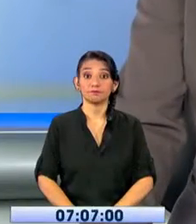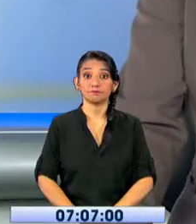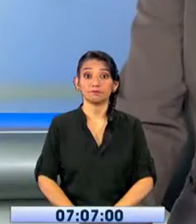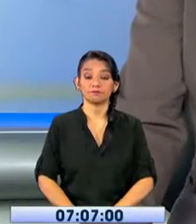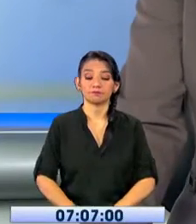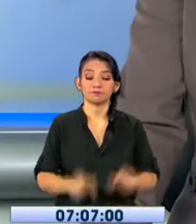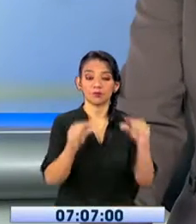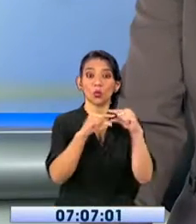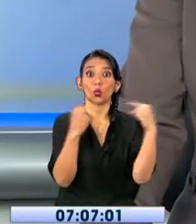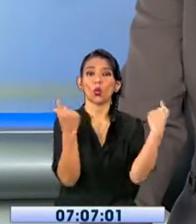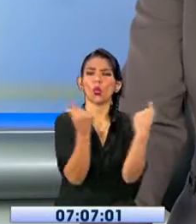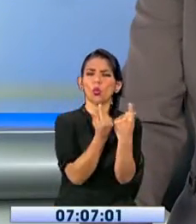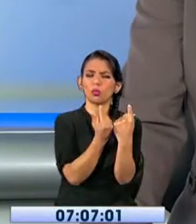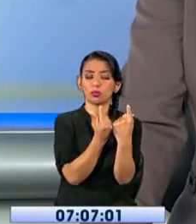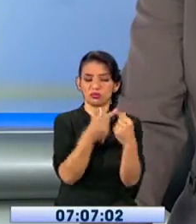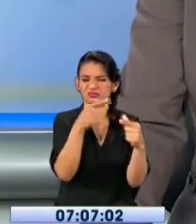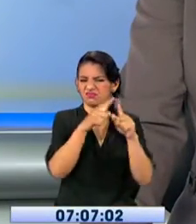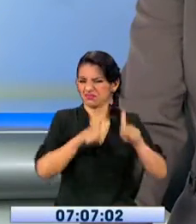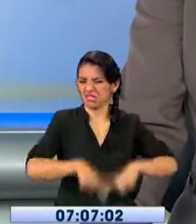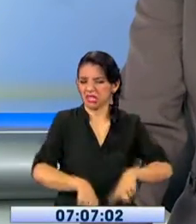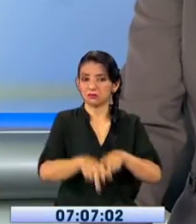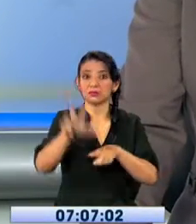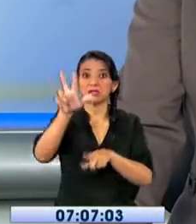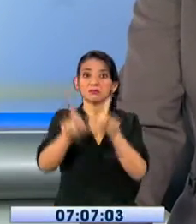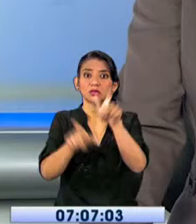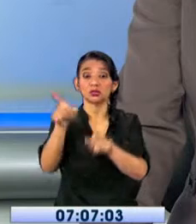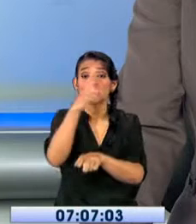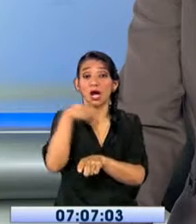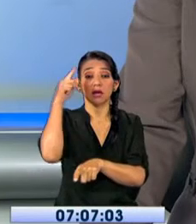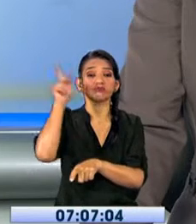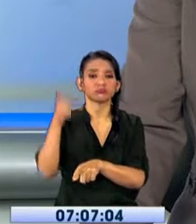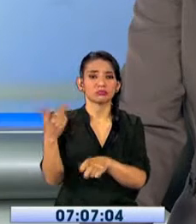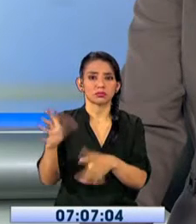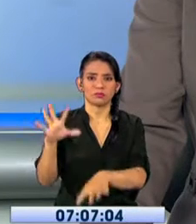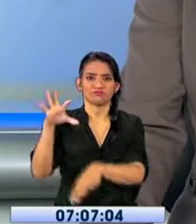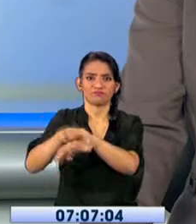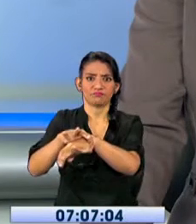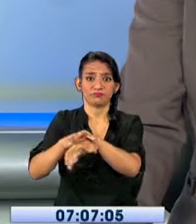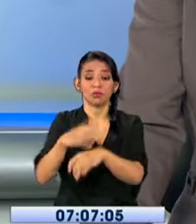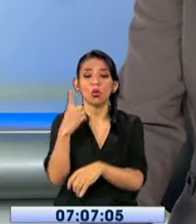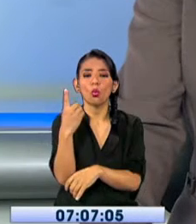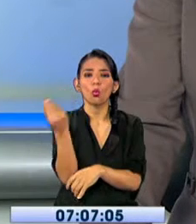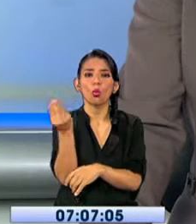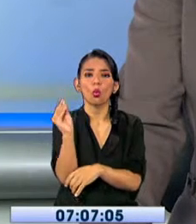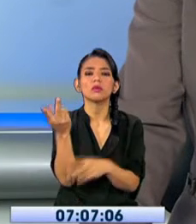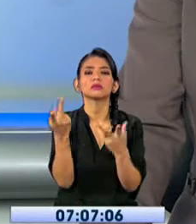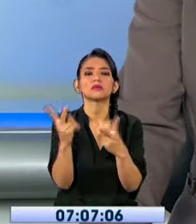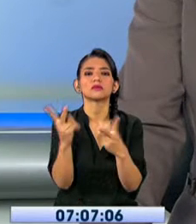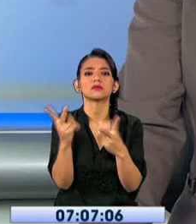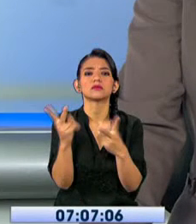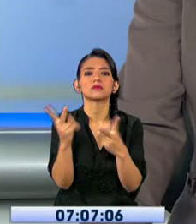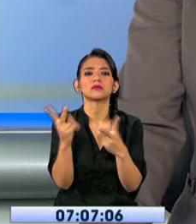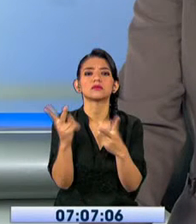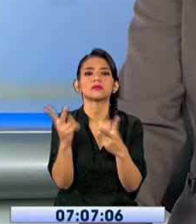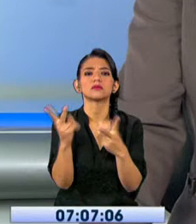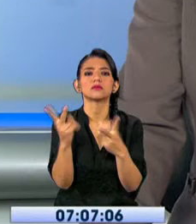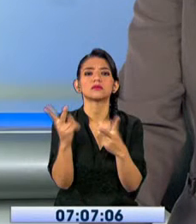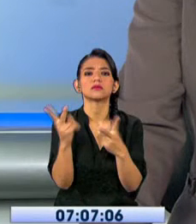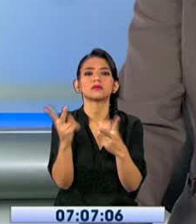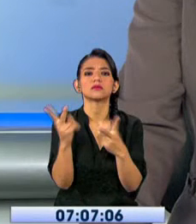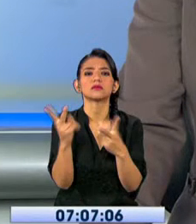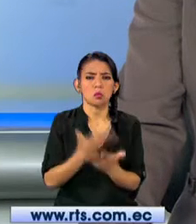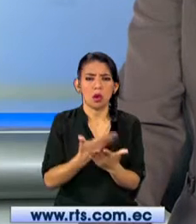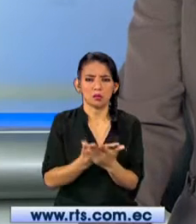Integrantes de una presunta banda delictiva fueron capturados en el sector de Carapungo. Entre los sospechosos, un menor de edad, además de un arma de fuego y algunas evidencias